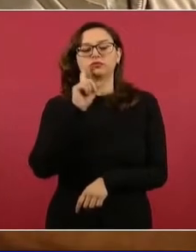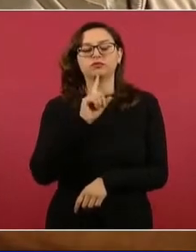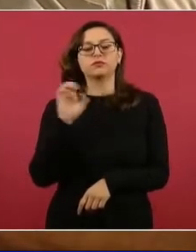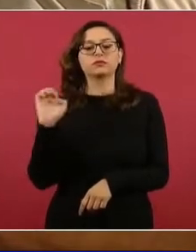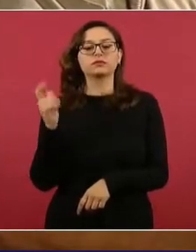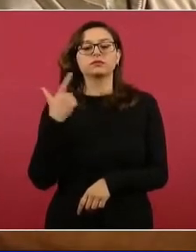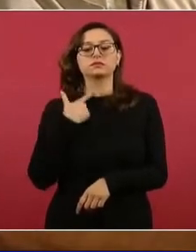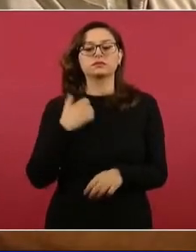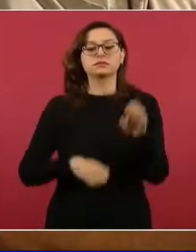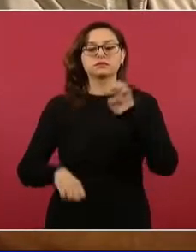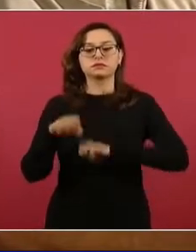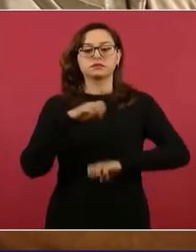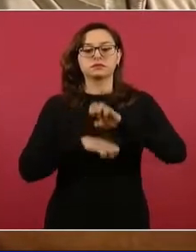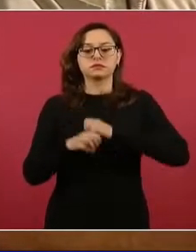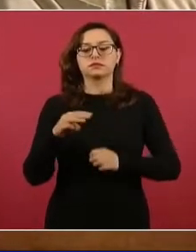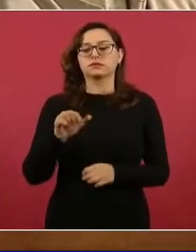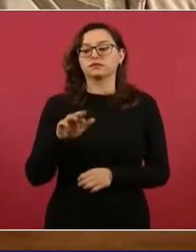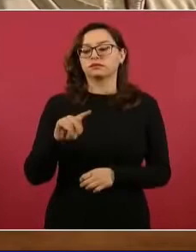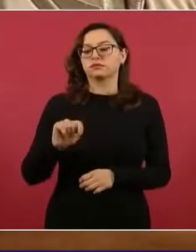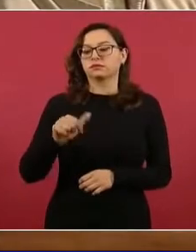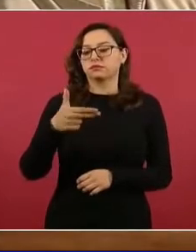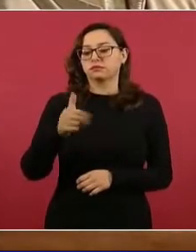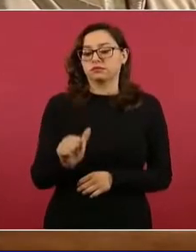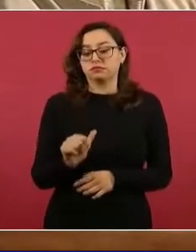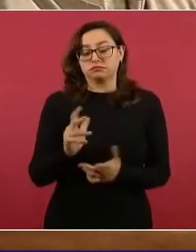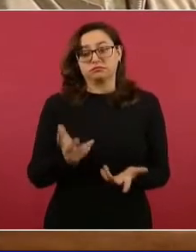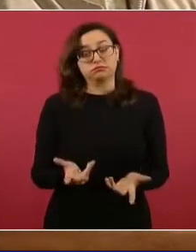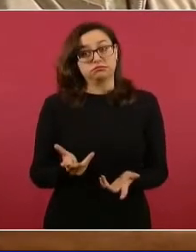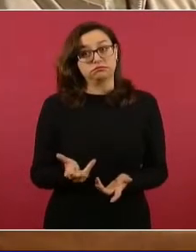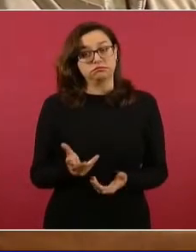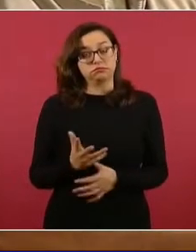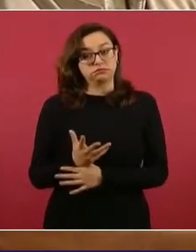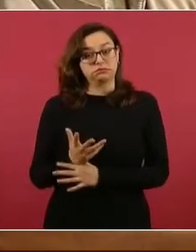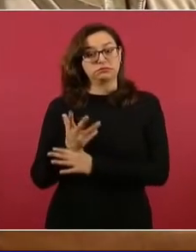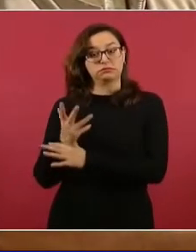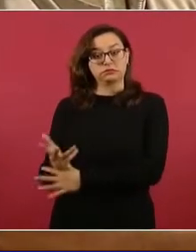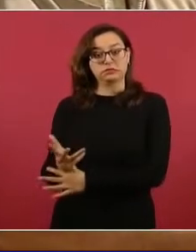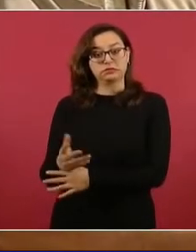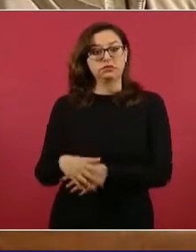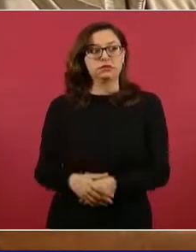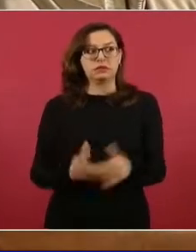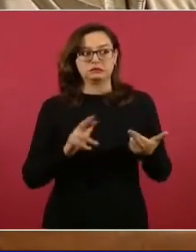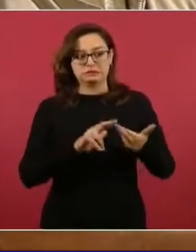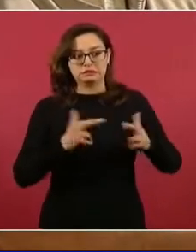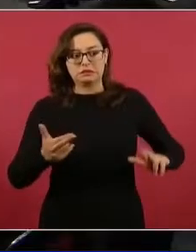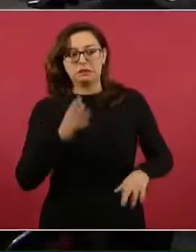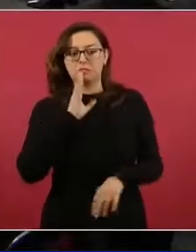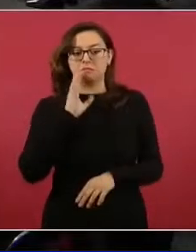bien nos afecta la relación entre ambos países porque usted no asiste, pues quizás se pierda la confianza.